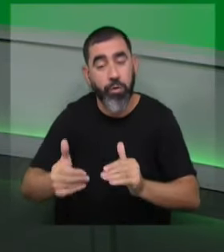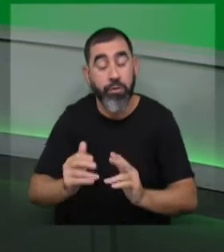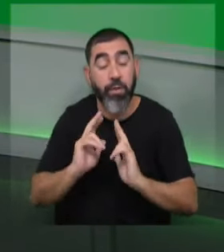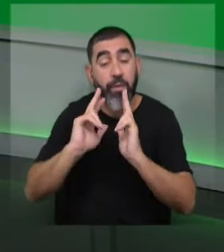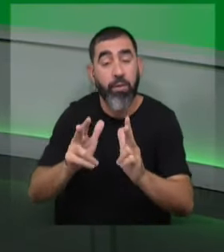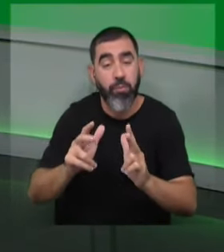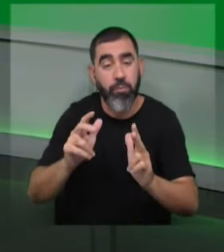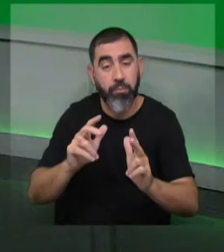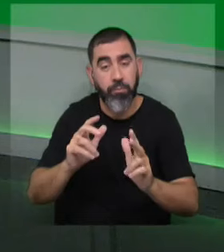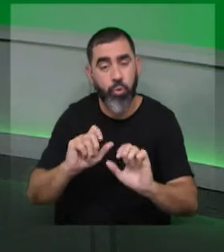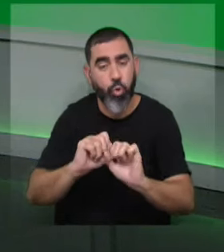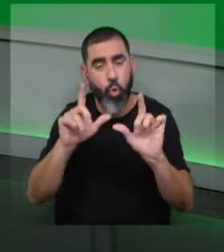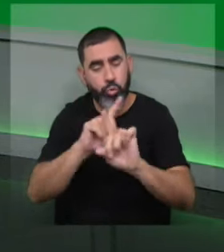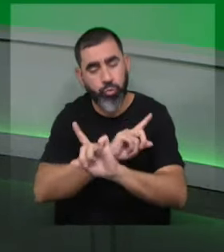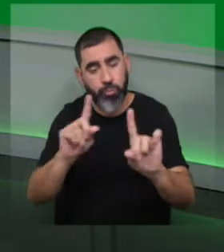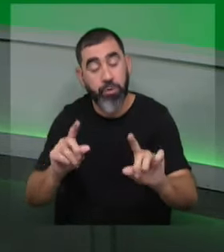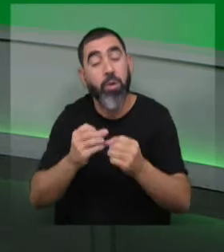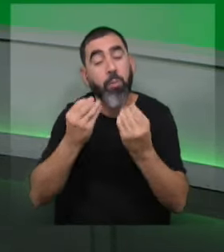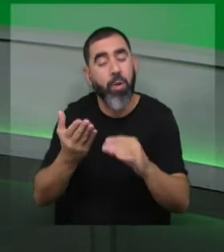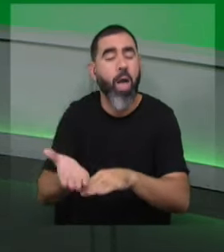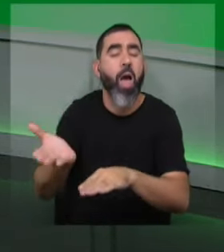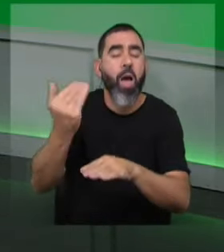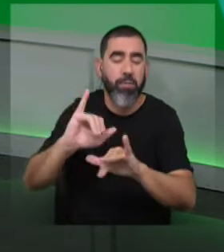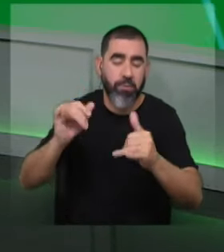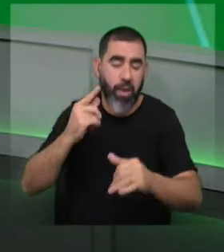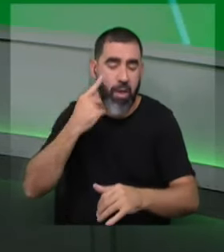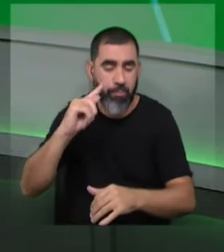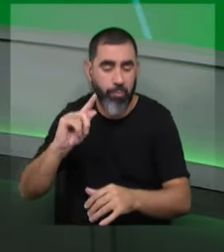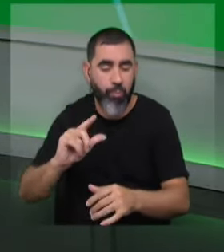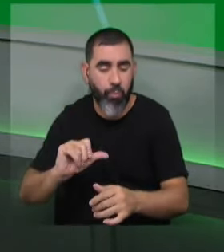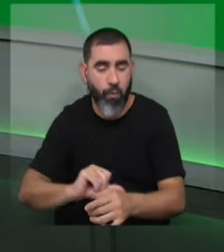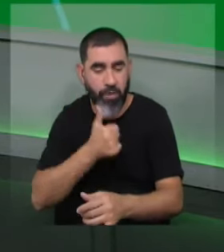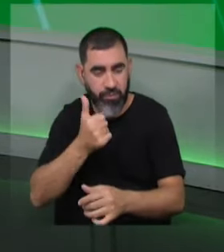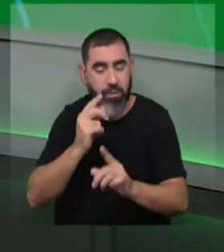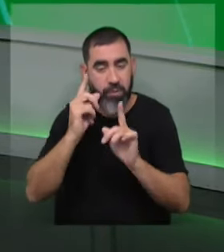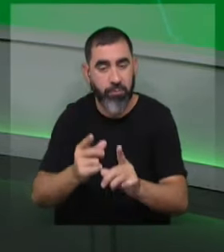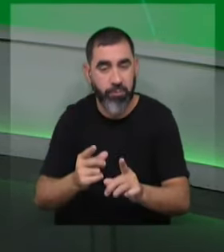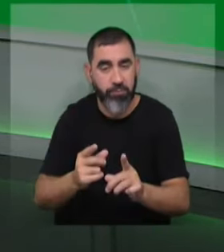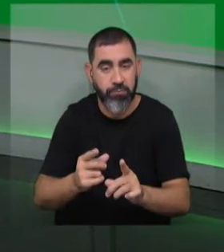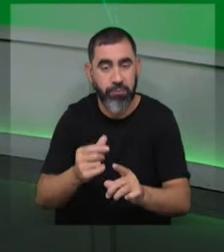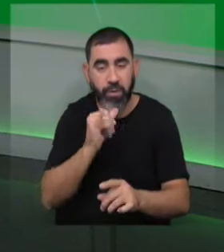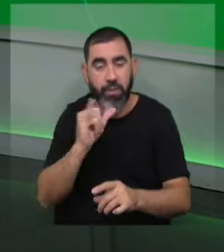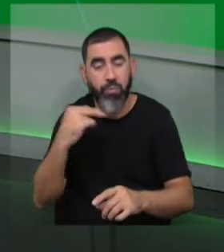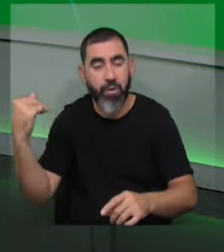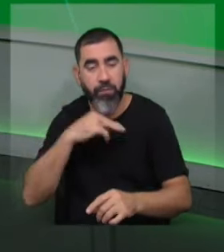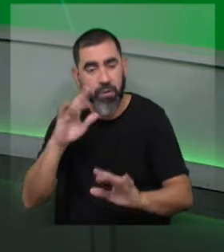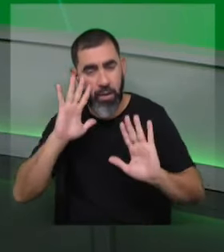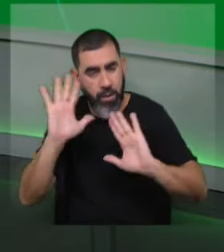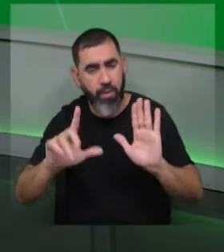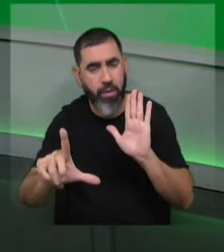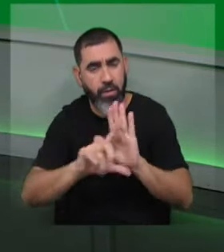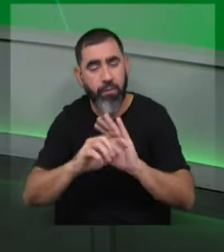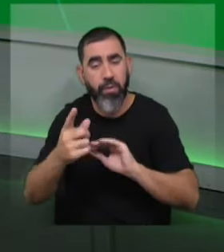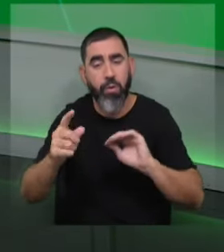que esto no sorprende porque se ha hecho en otras oportunidades, y agregó que las denuncias falsas contra Yamandú Orsi no tienen nada que ver con la